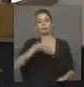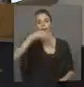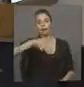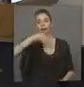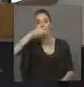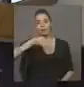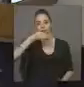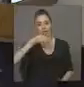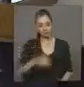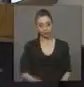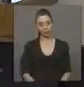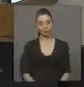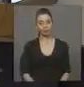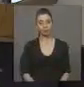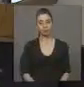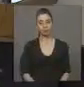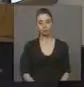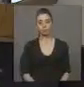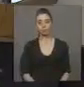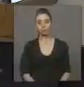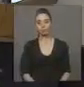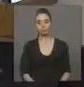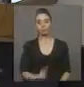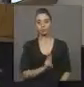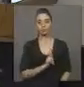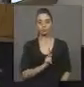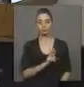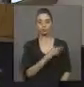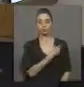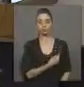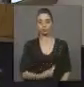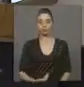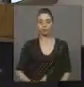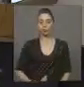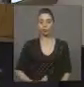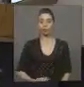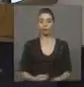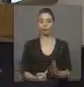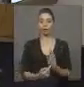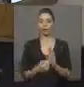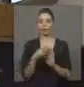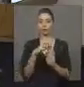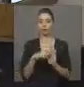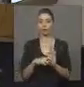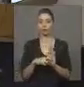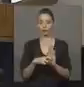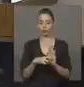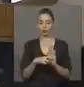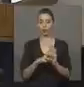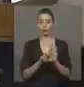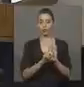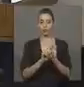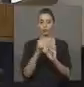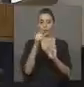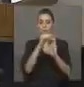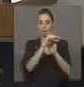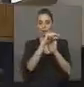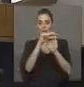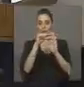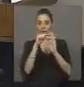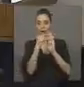es así, señor presidente, como este proyecto desde su primer párrafo